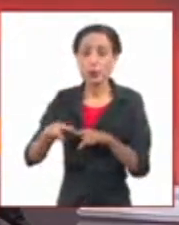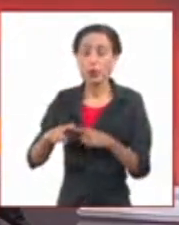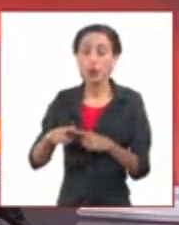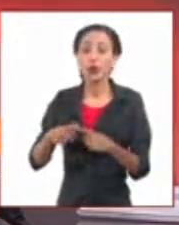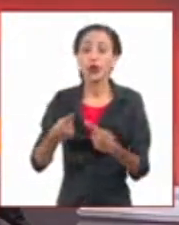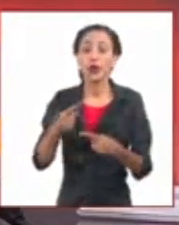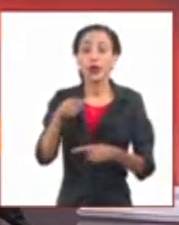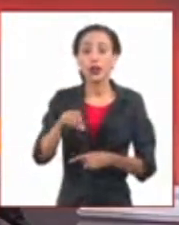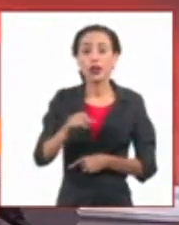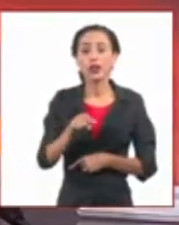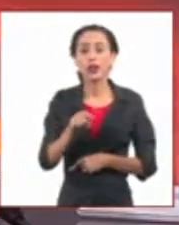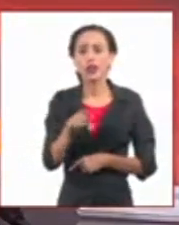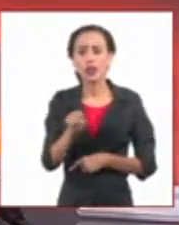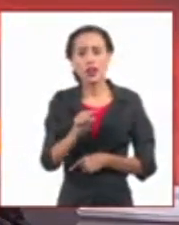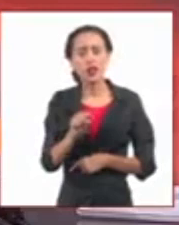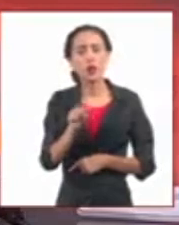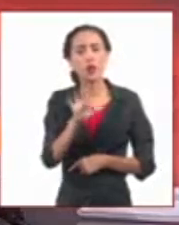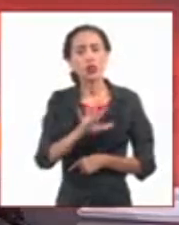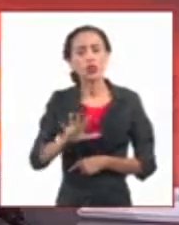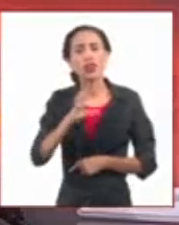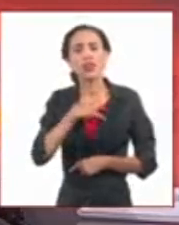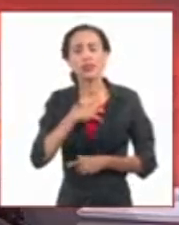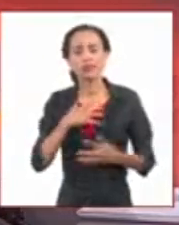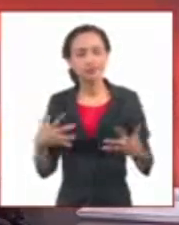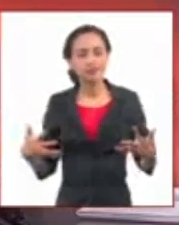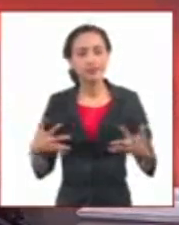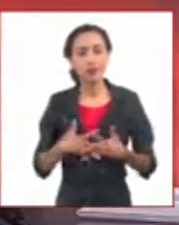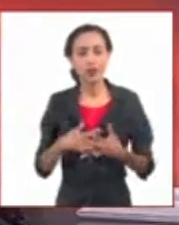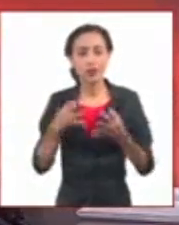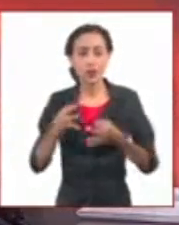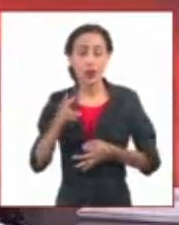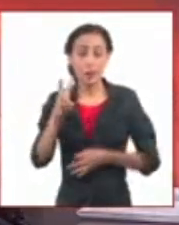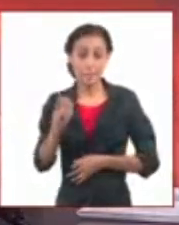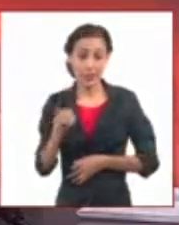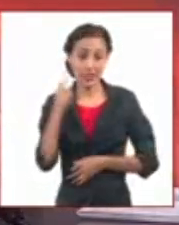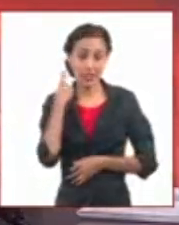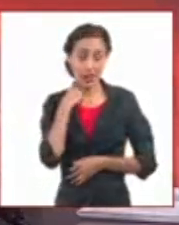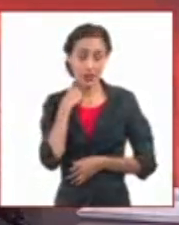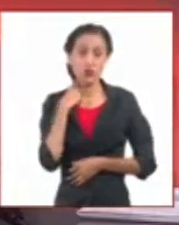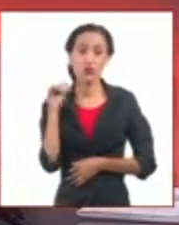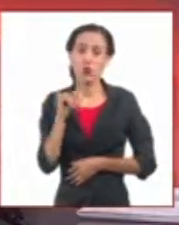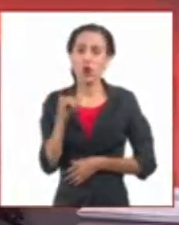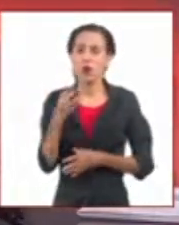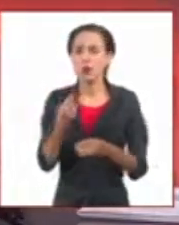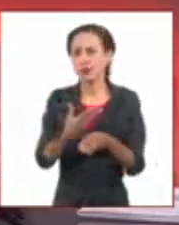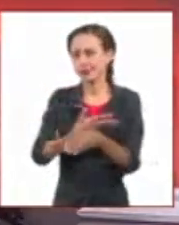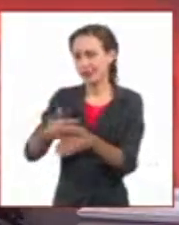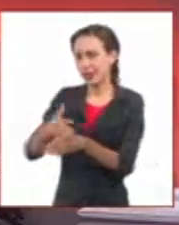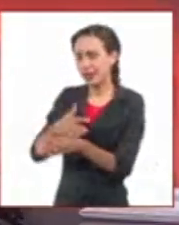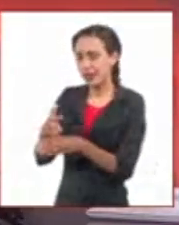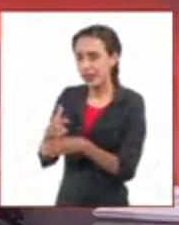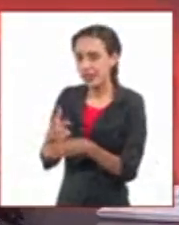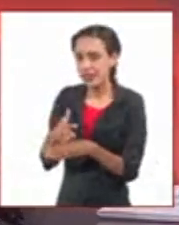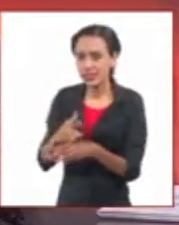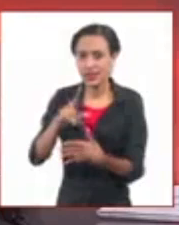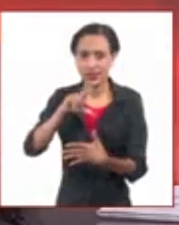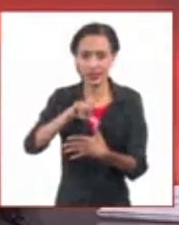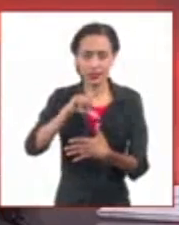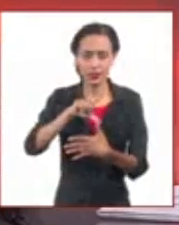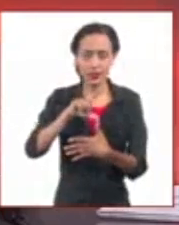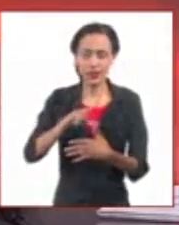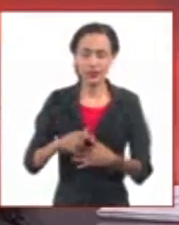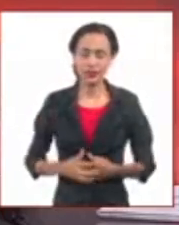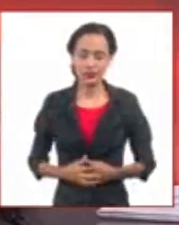reagruparse es verdad que ha habido en los últimos en las últimas dos décadas un vaivén de la izquierda latinoamericana de los llamados